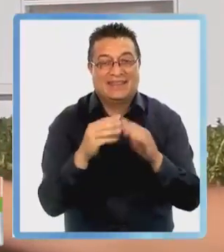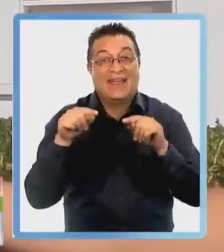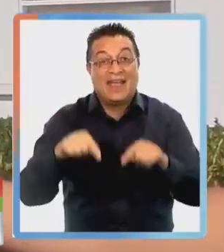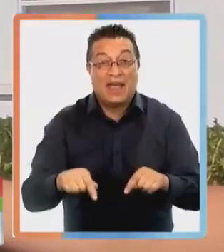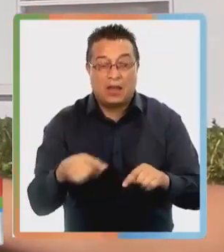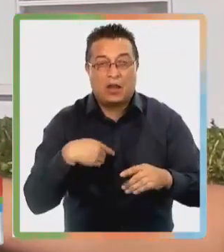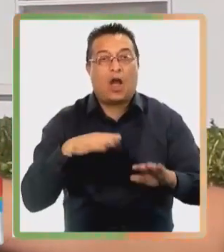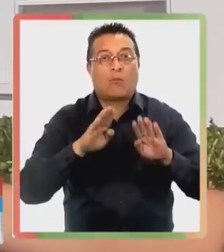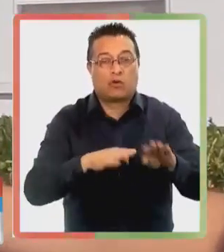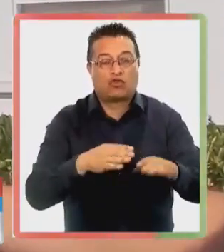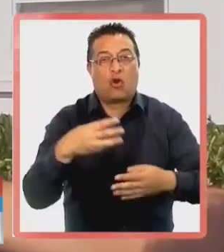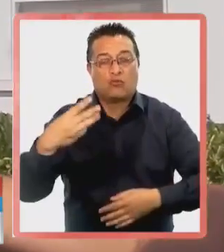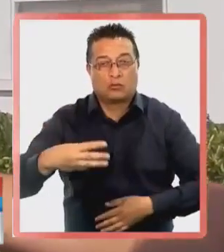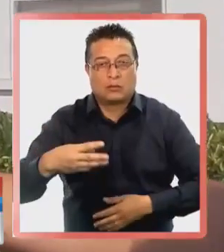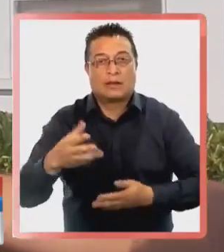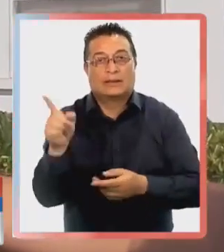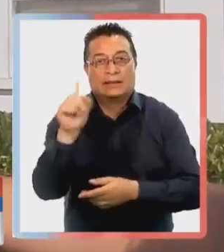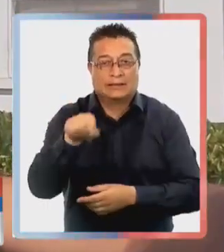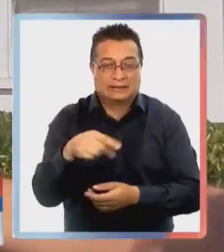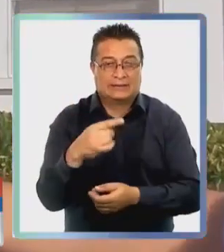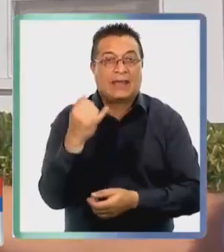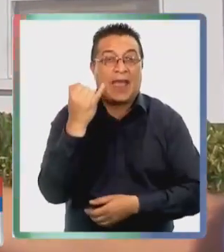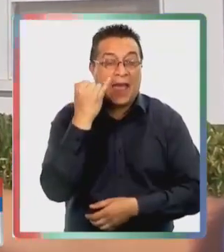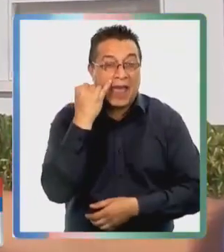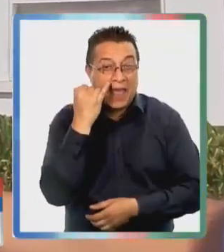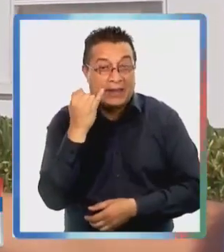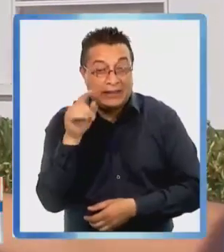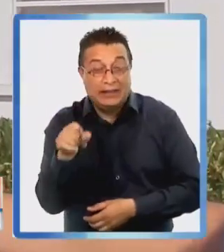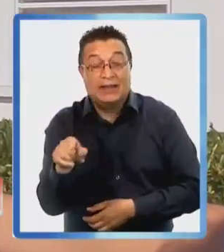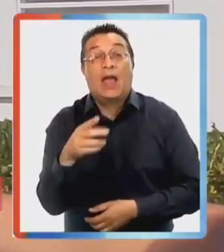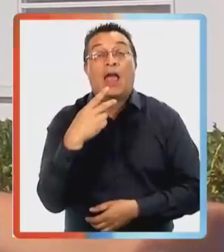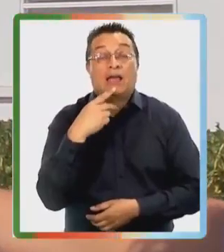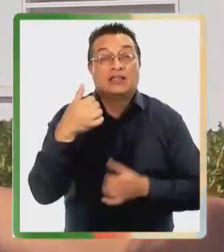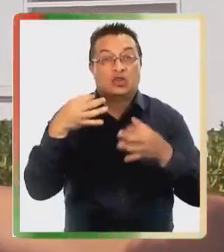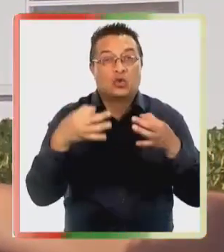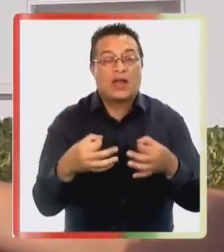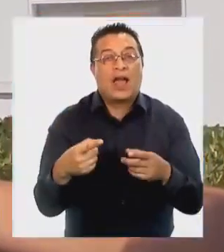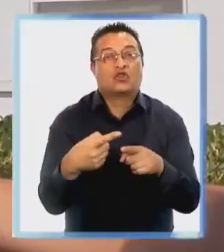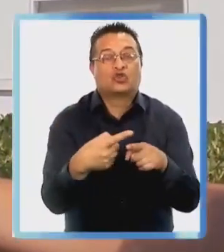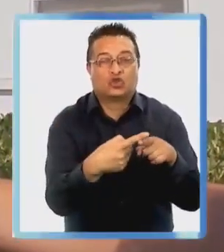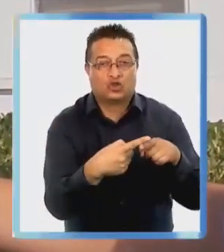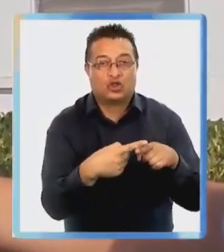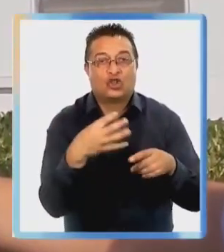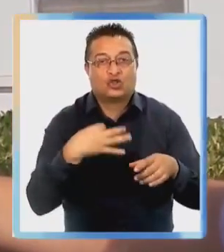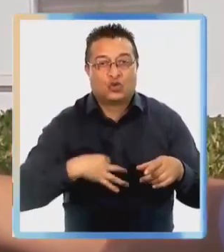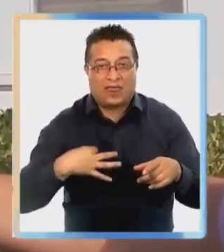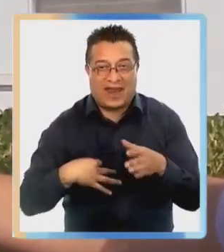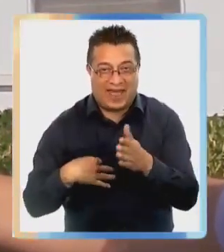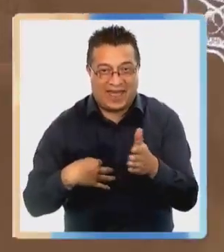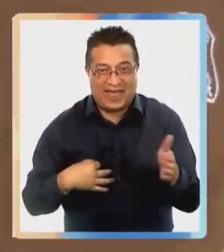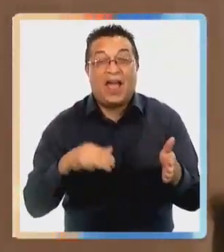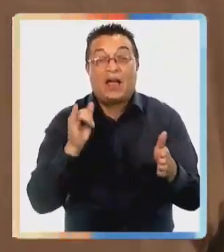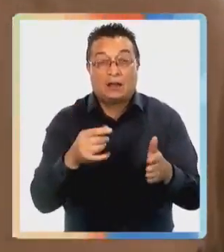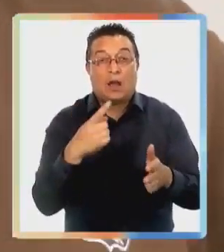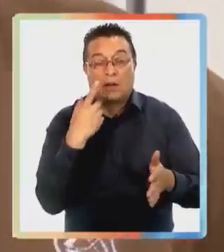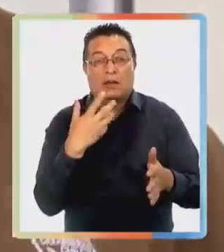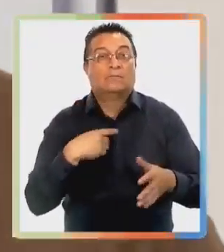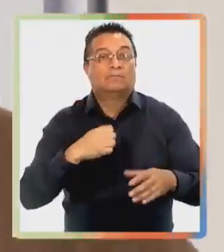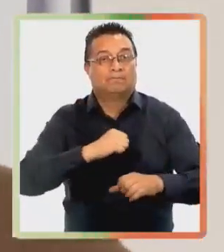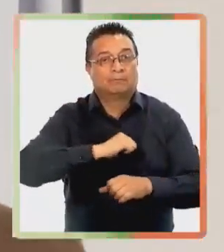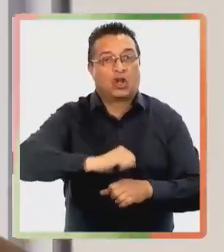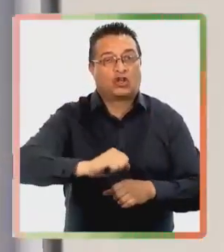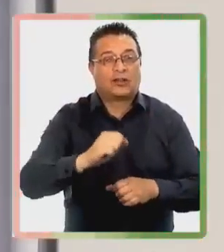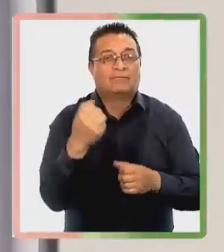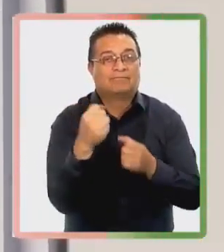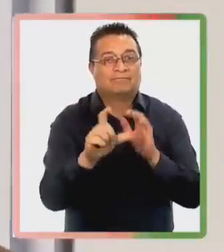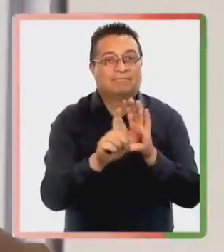así mismo apoyado por el municipio, por el Servicio Impuesto Interno, la Delegación Presidencial, Seguridad Ciudadana. Esto en base directamente a contrarrestar los